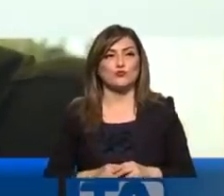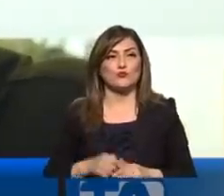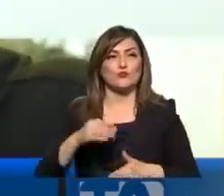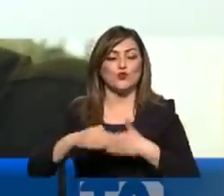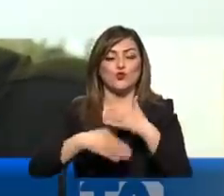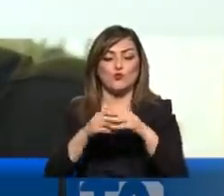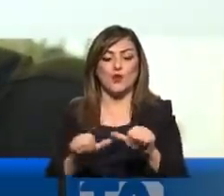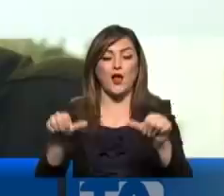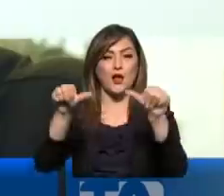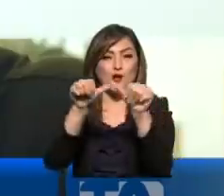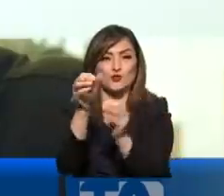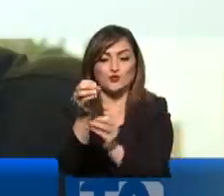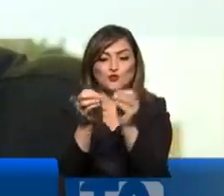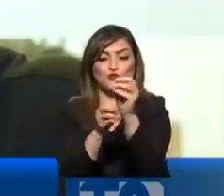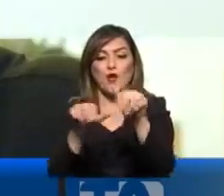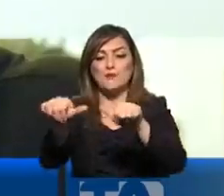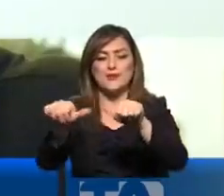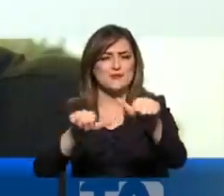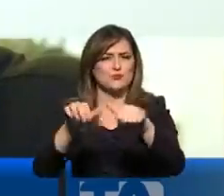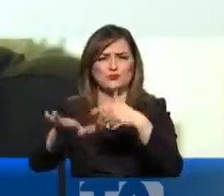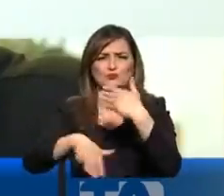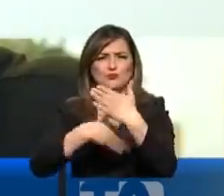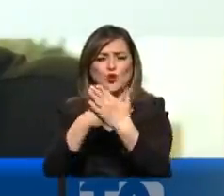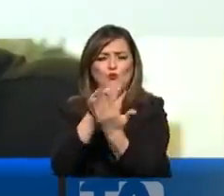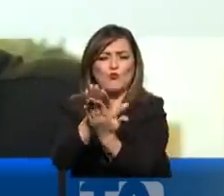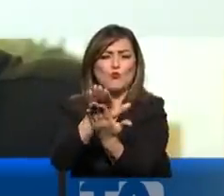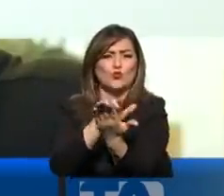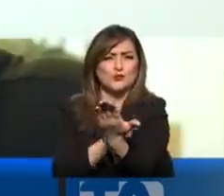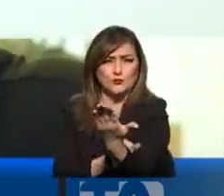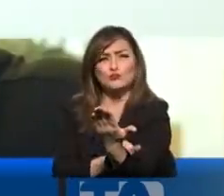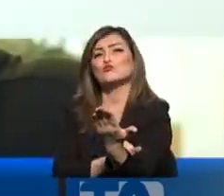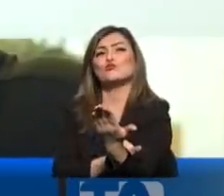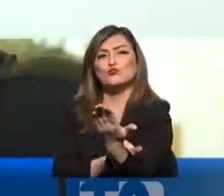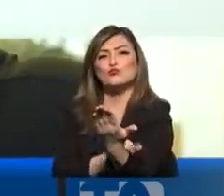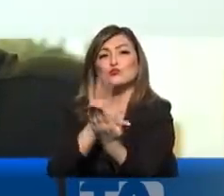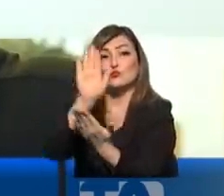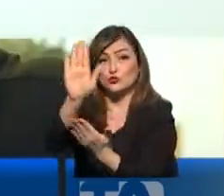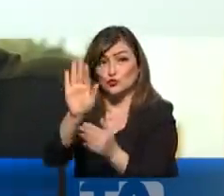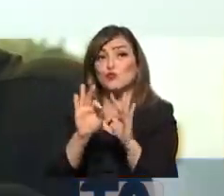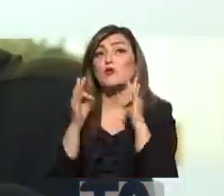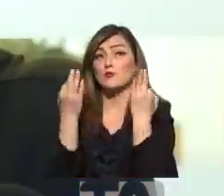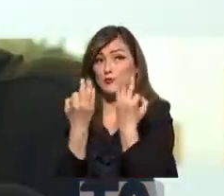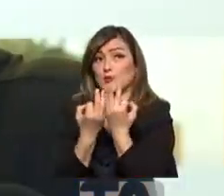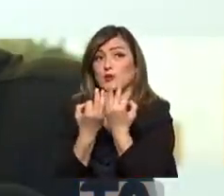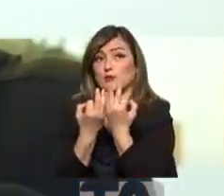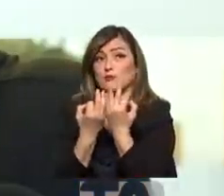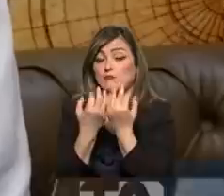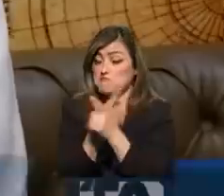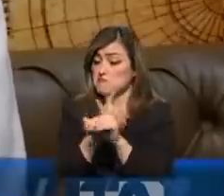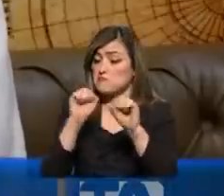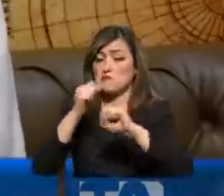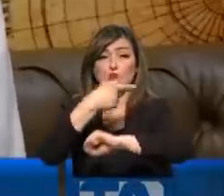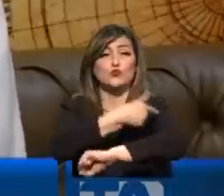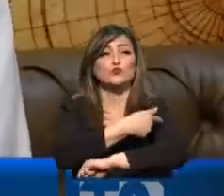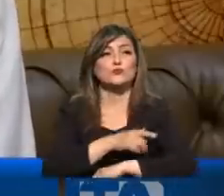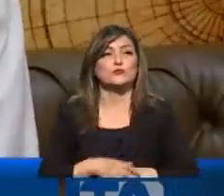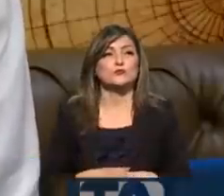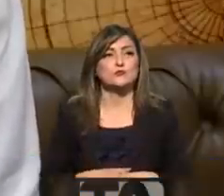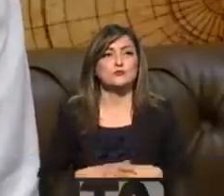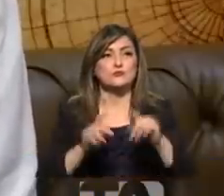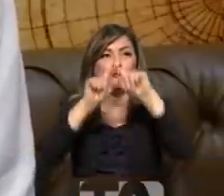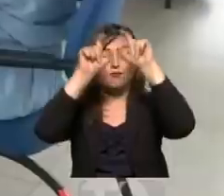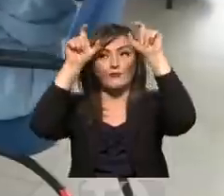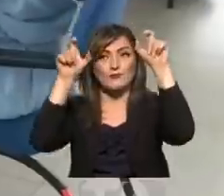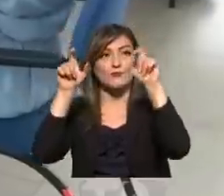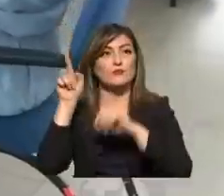de nuestra área de oficina administrativa, de todos los proyectos, incluso sus familiares, como ya nos dieron carta abierta para esto. También la empresaria